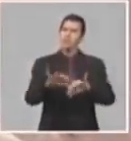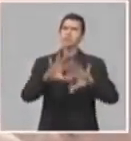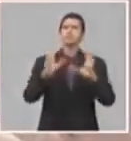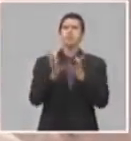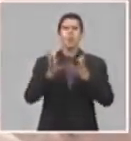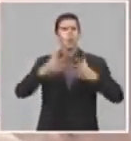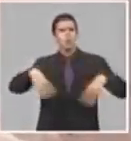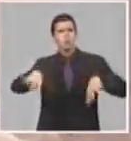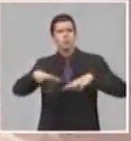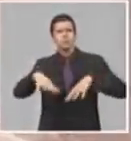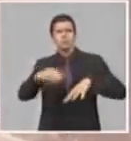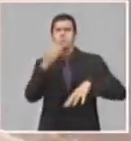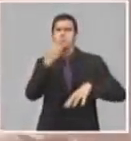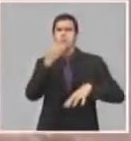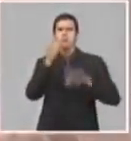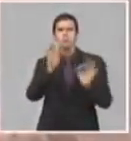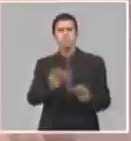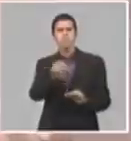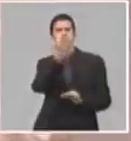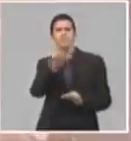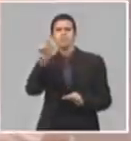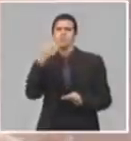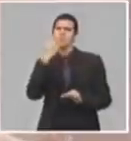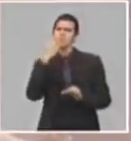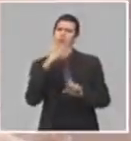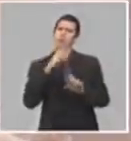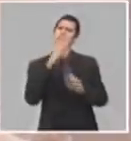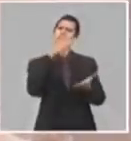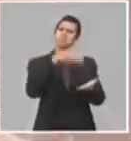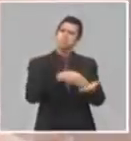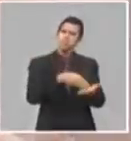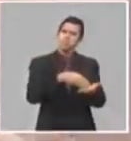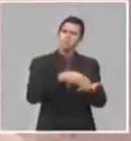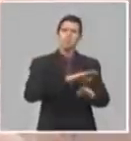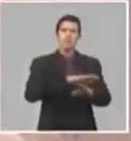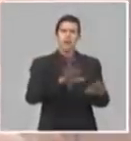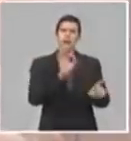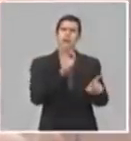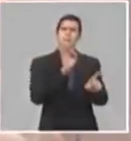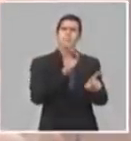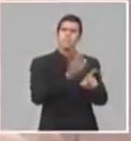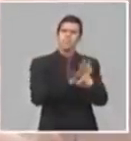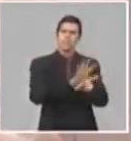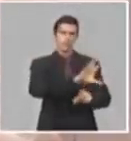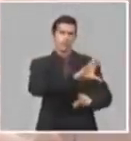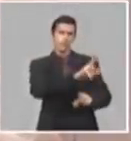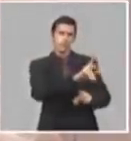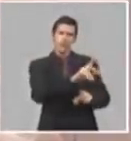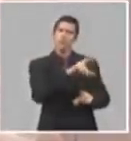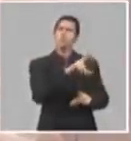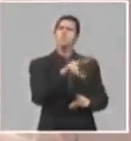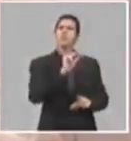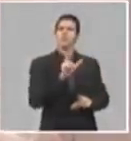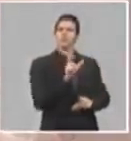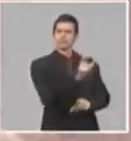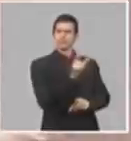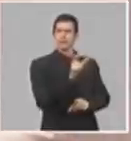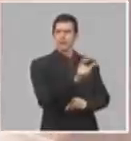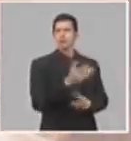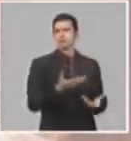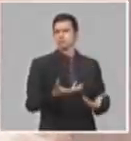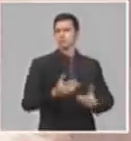del banco, para que estas cuentas se puedan abrir. Contar con las cuentas bancarias es un